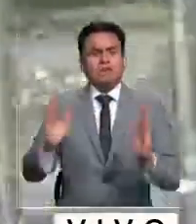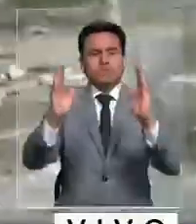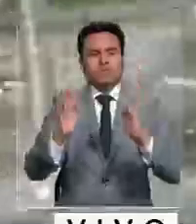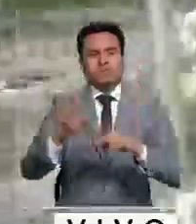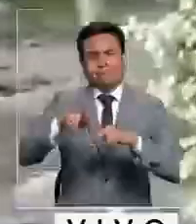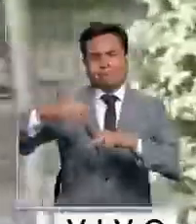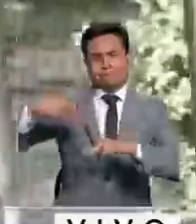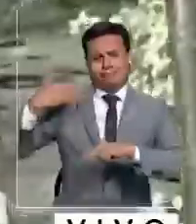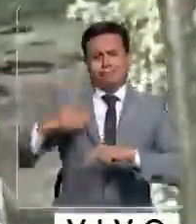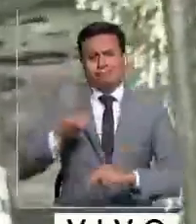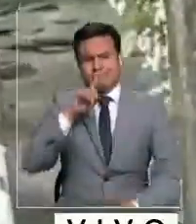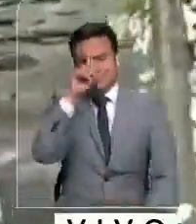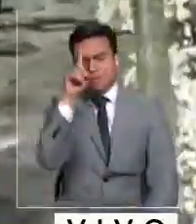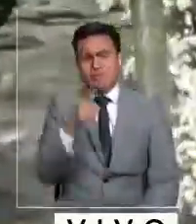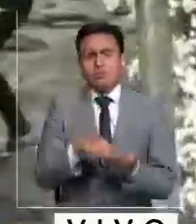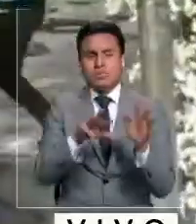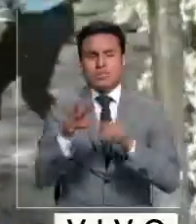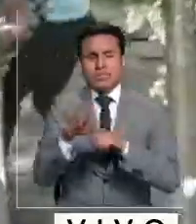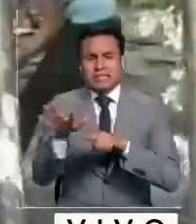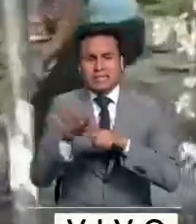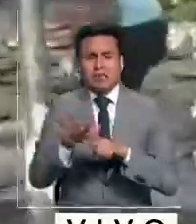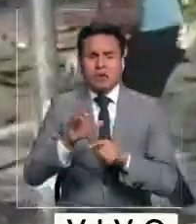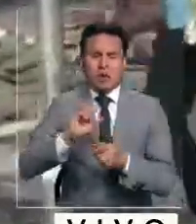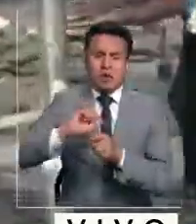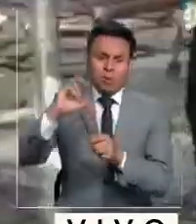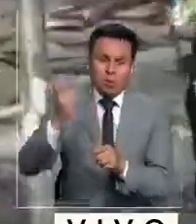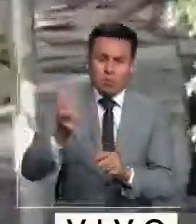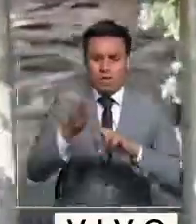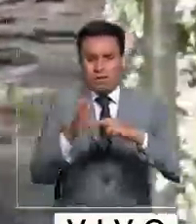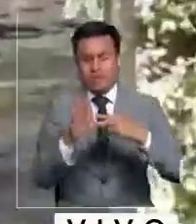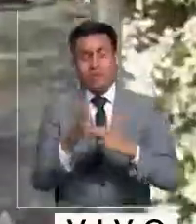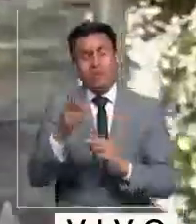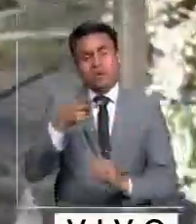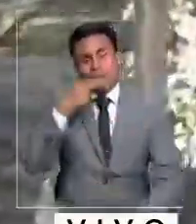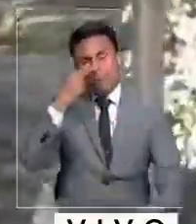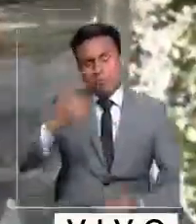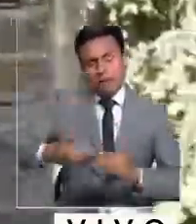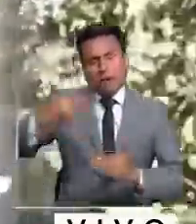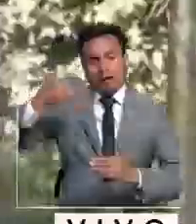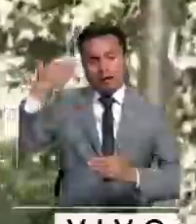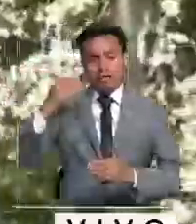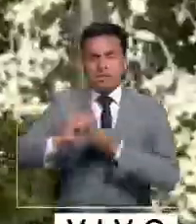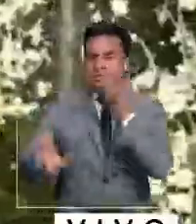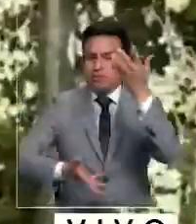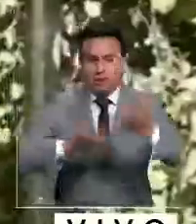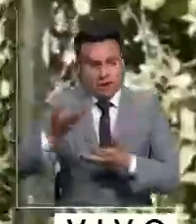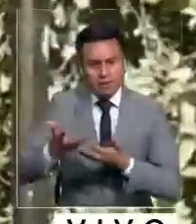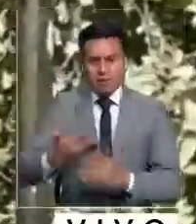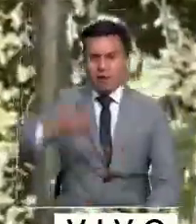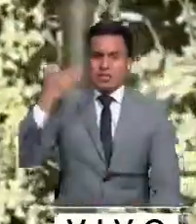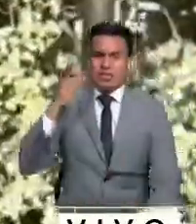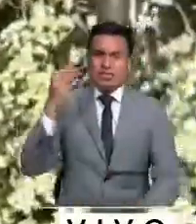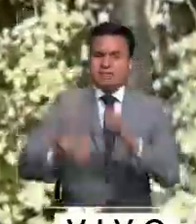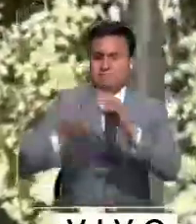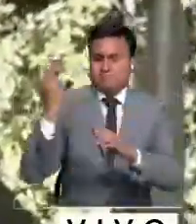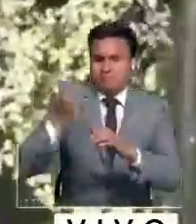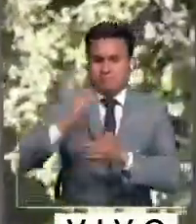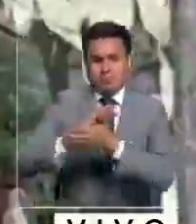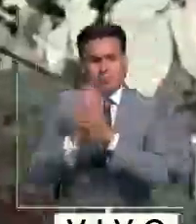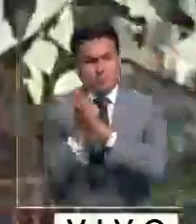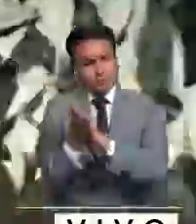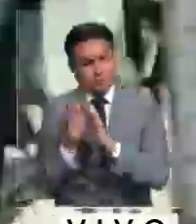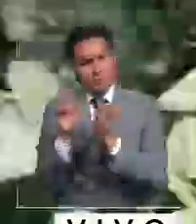año 1915 que ha sido vandalizado en otras oportunidades. En el mes de noviembre fue incendiado, fue saqueado también